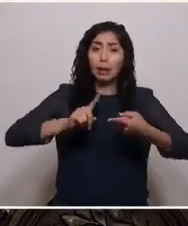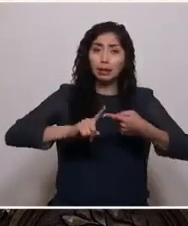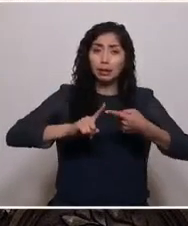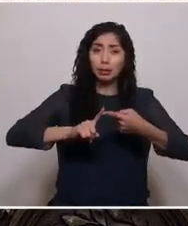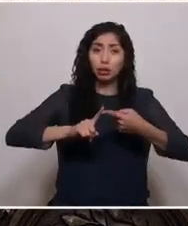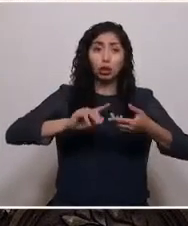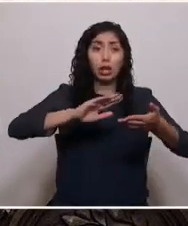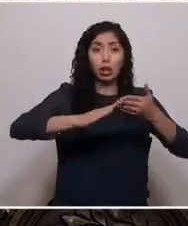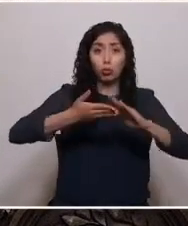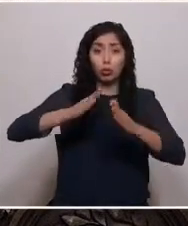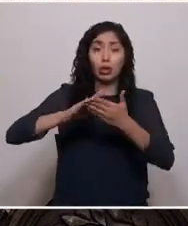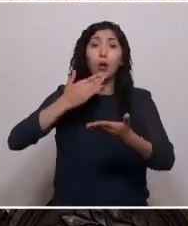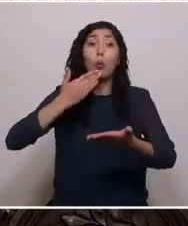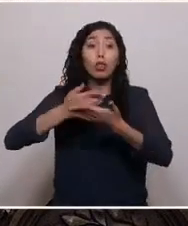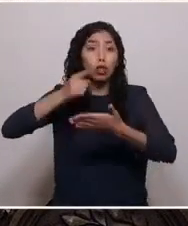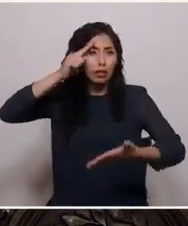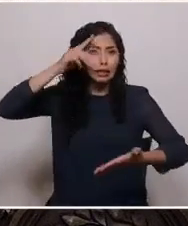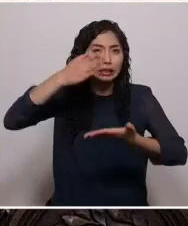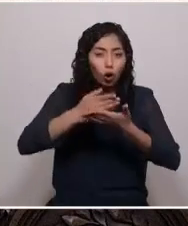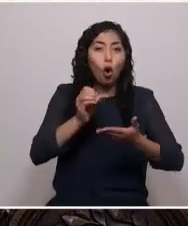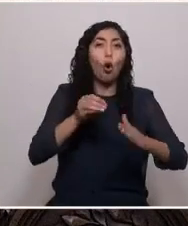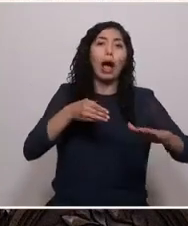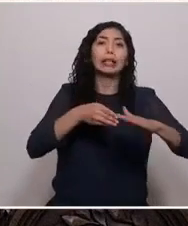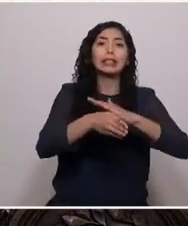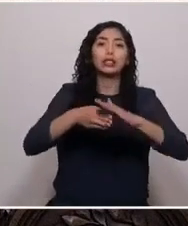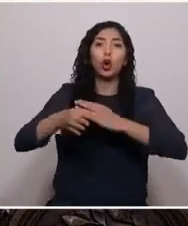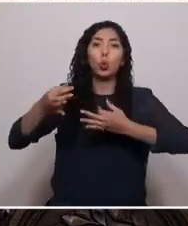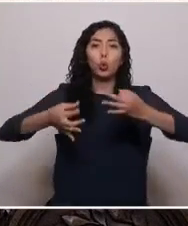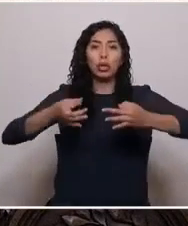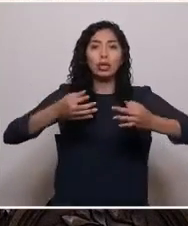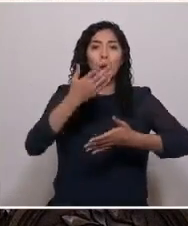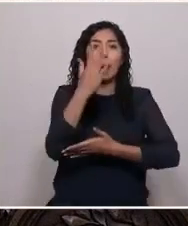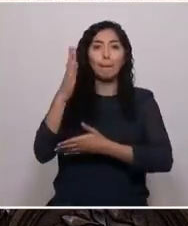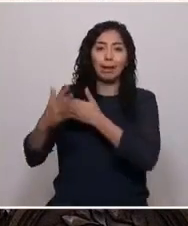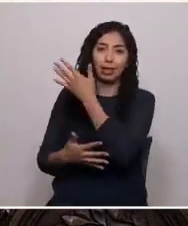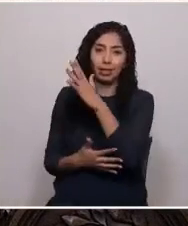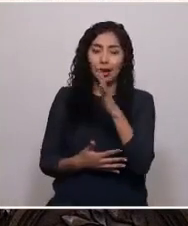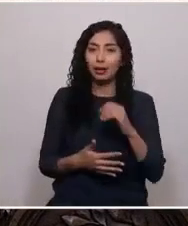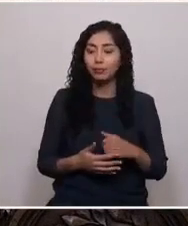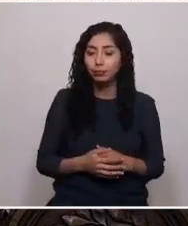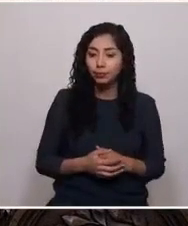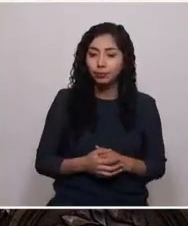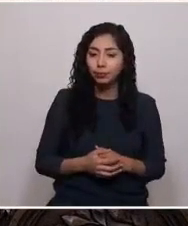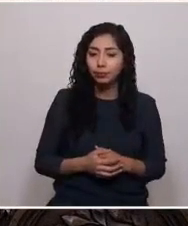toma de decisiones y el acceso a la justicia ambiental. Chuchipoya,